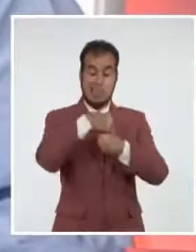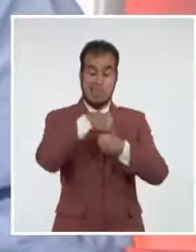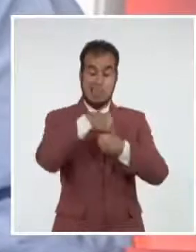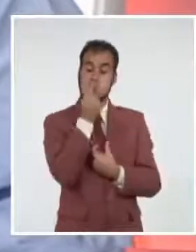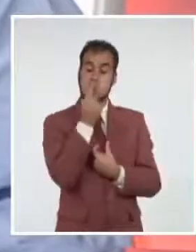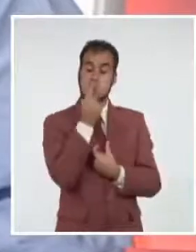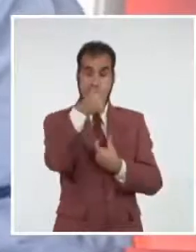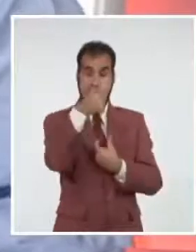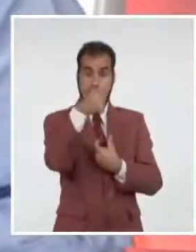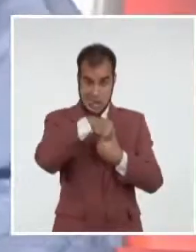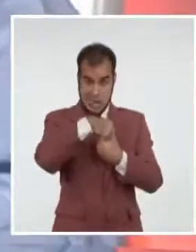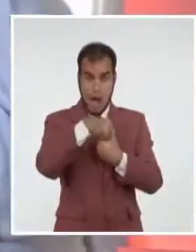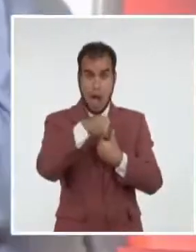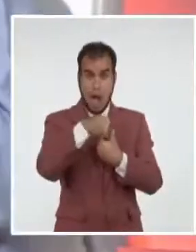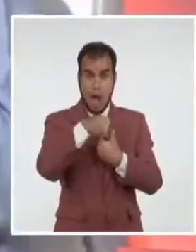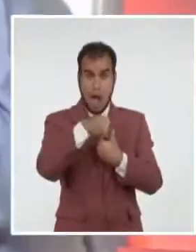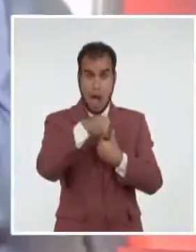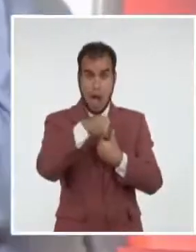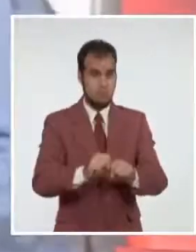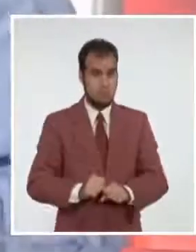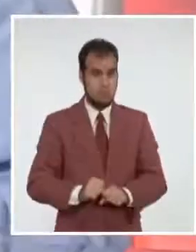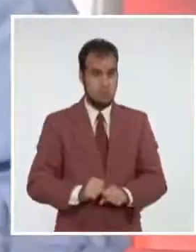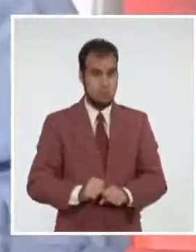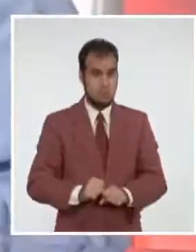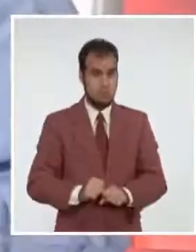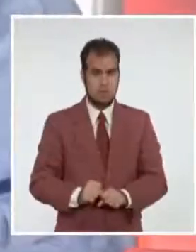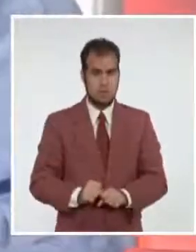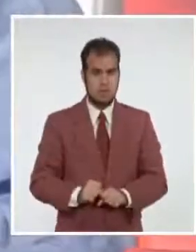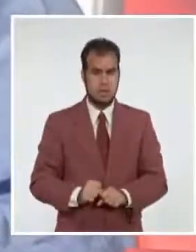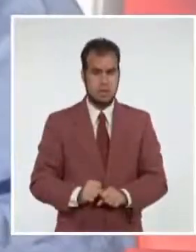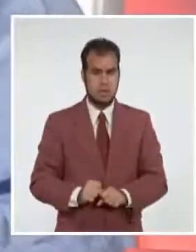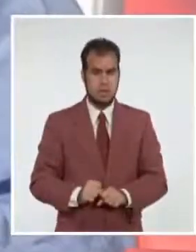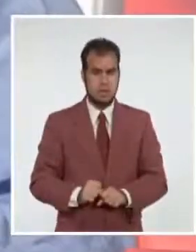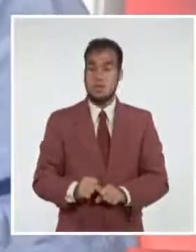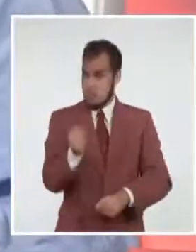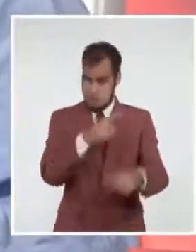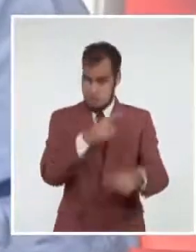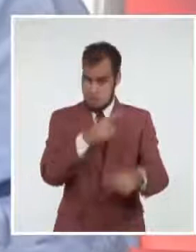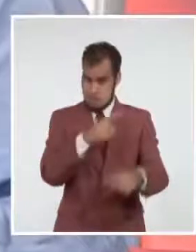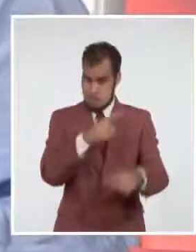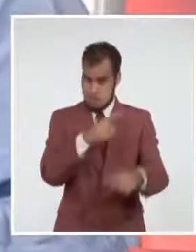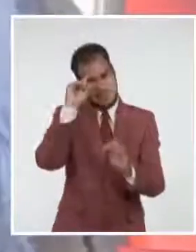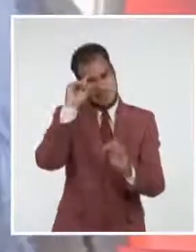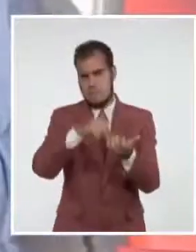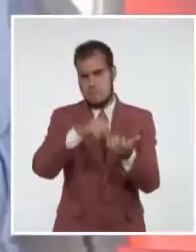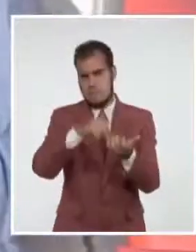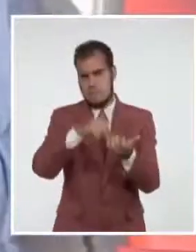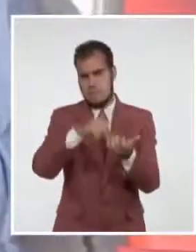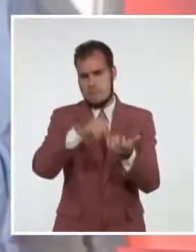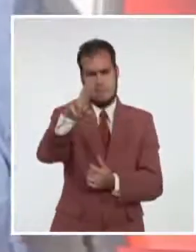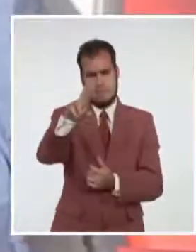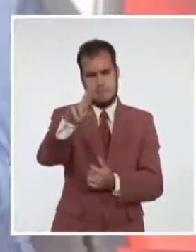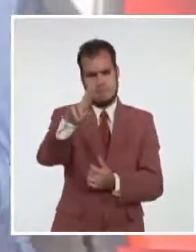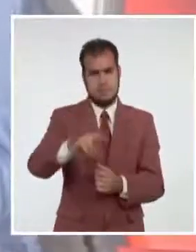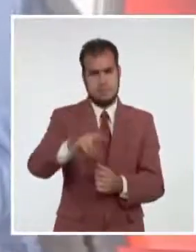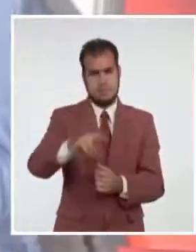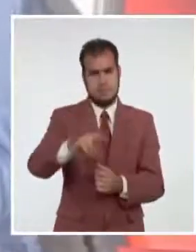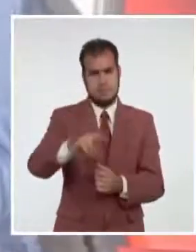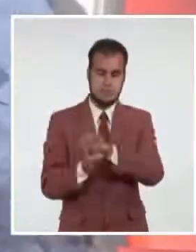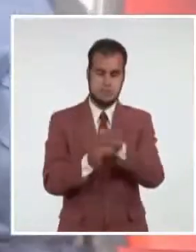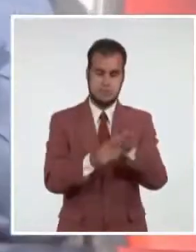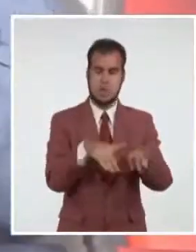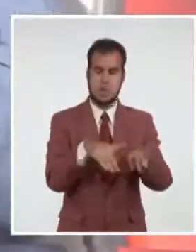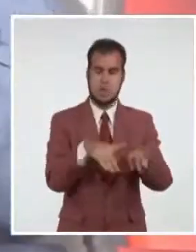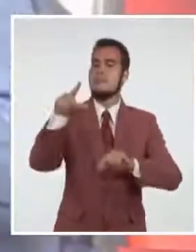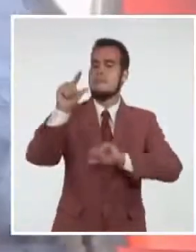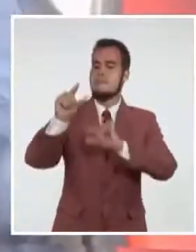es imprescindible el PCR, aunque siempre se confirma. Los viajeros, que es el otro elemento, y de los protocolos